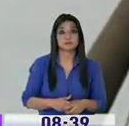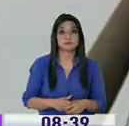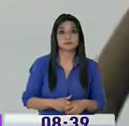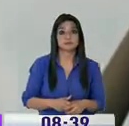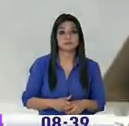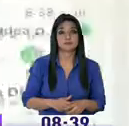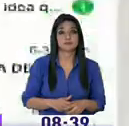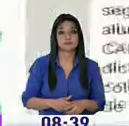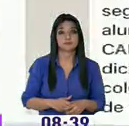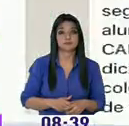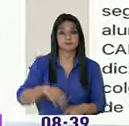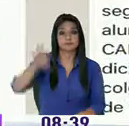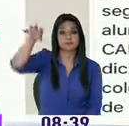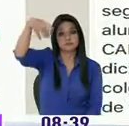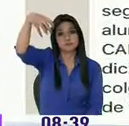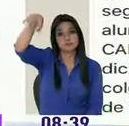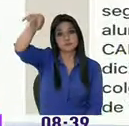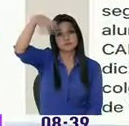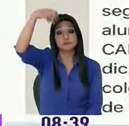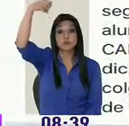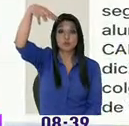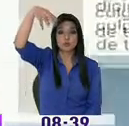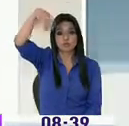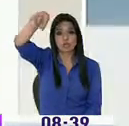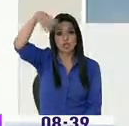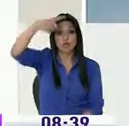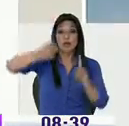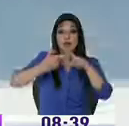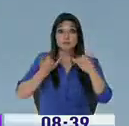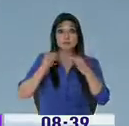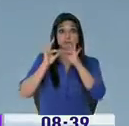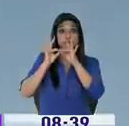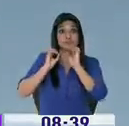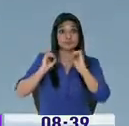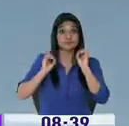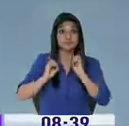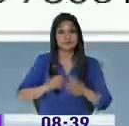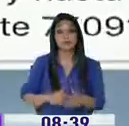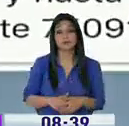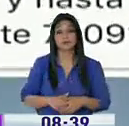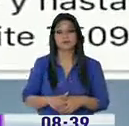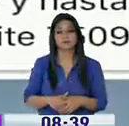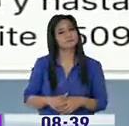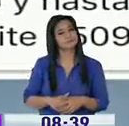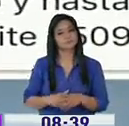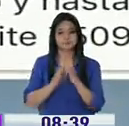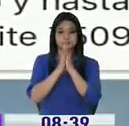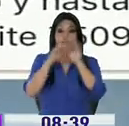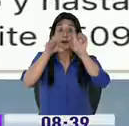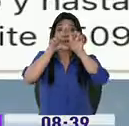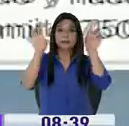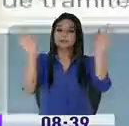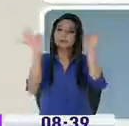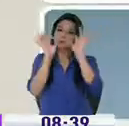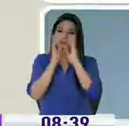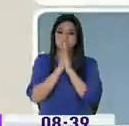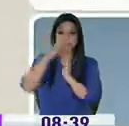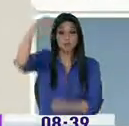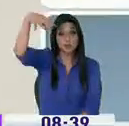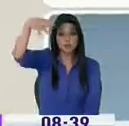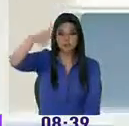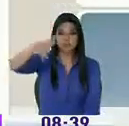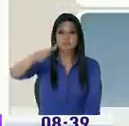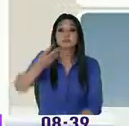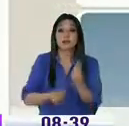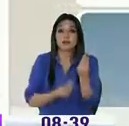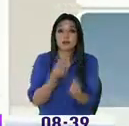está el foco colgado y hasta el día de hoy no hay arreglo. No sea malitos, empresa eléctrica, sin luz de los